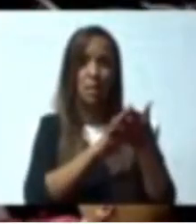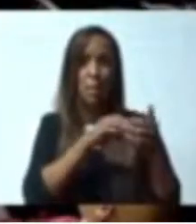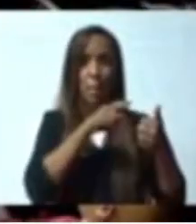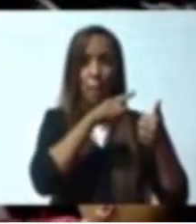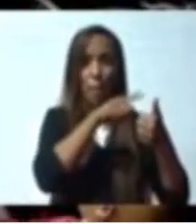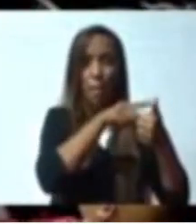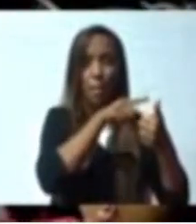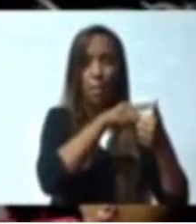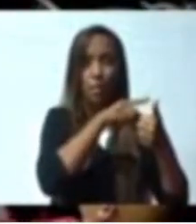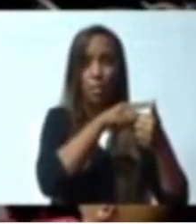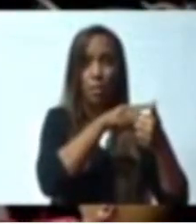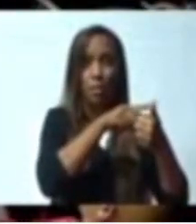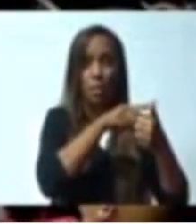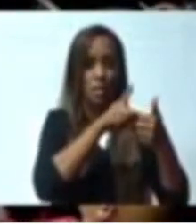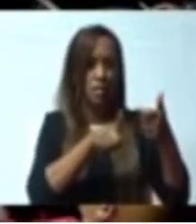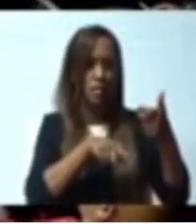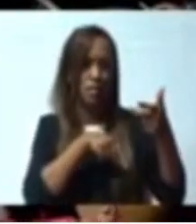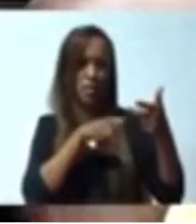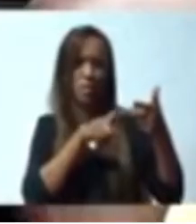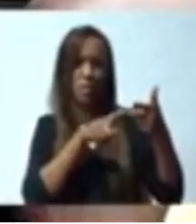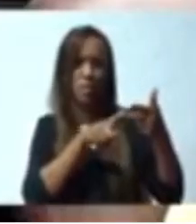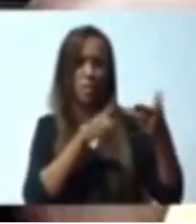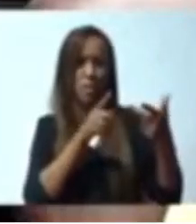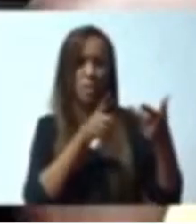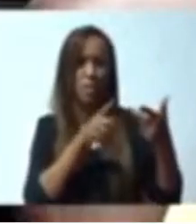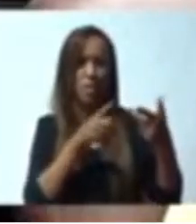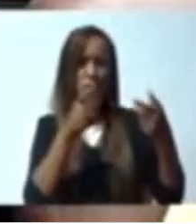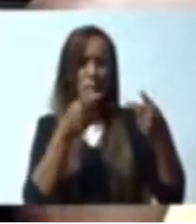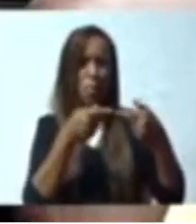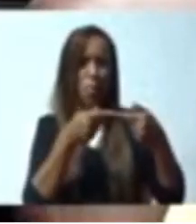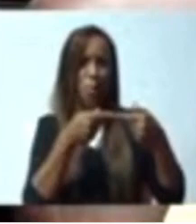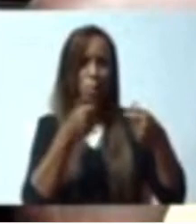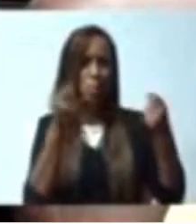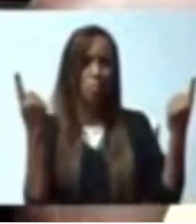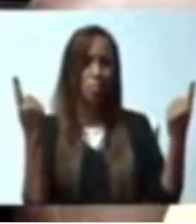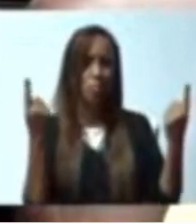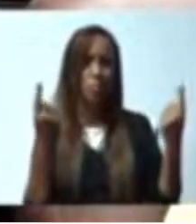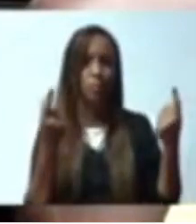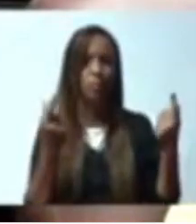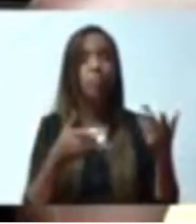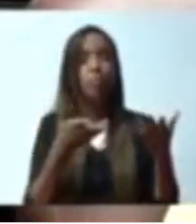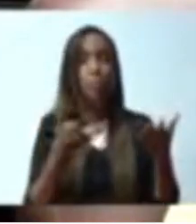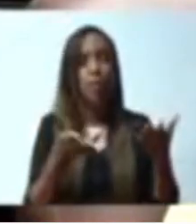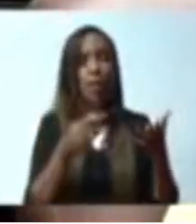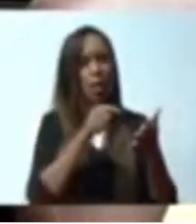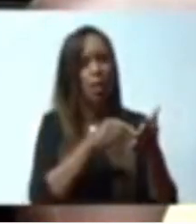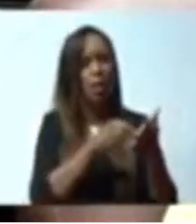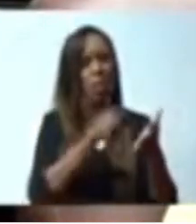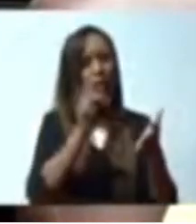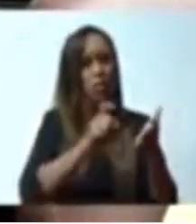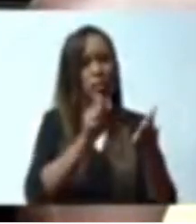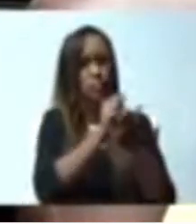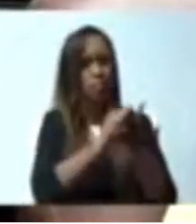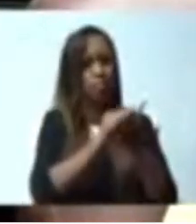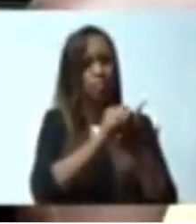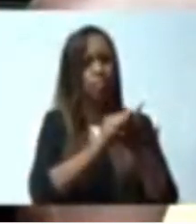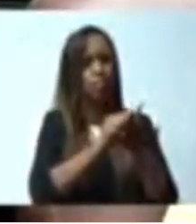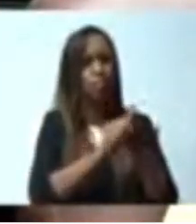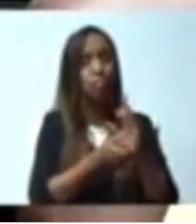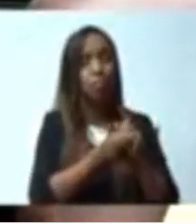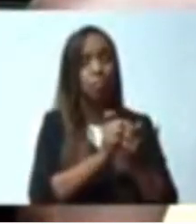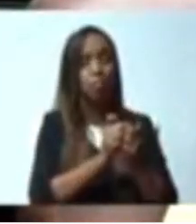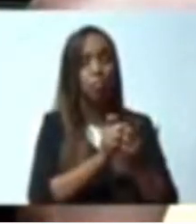somos legisladores. Totalmente de acuerdo. Entonces, ese es un tema que creo que debe ser corregido. Hay otros detalles. En el